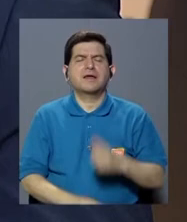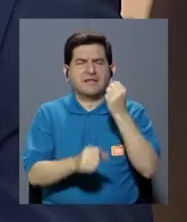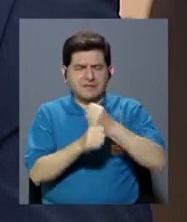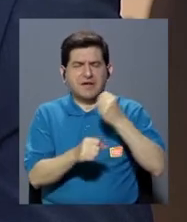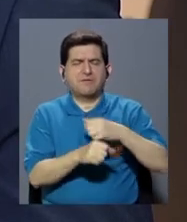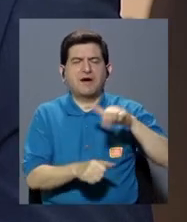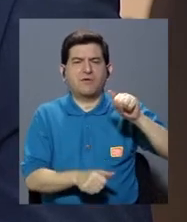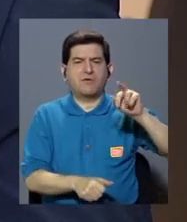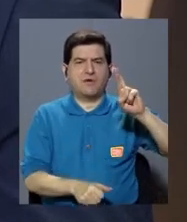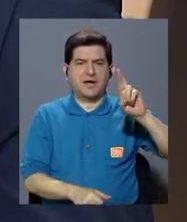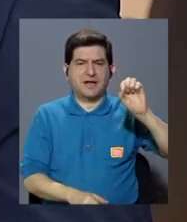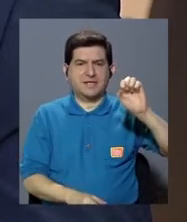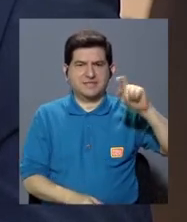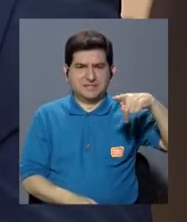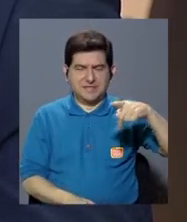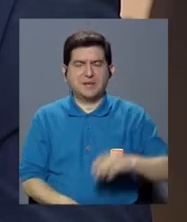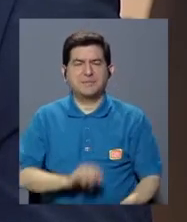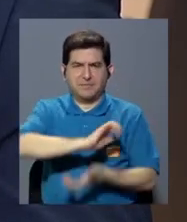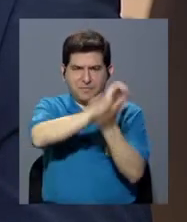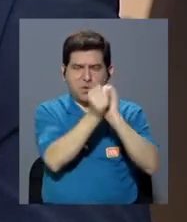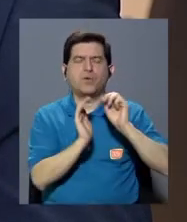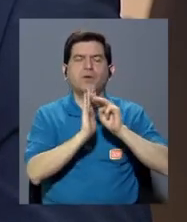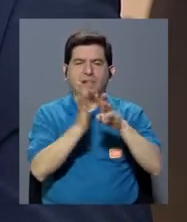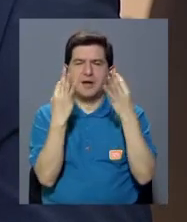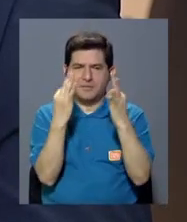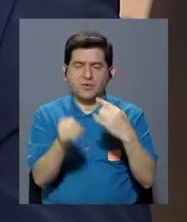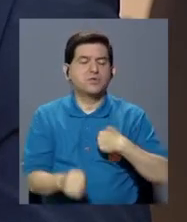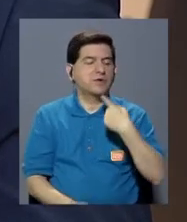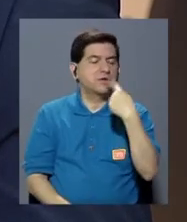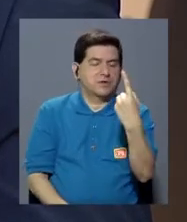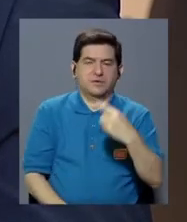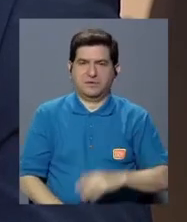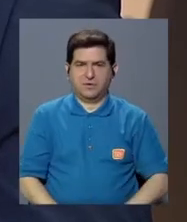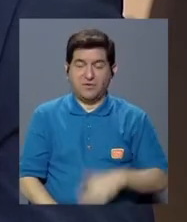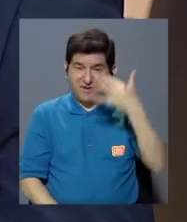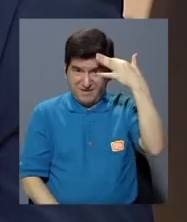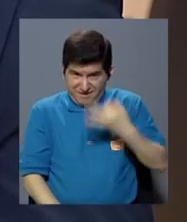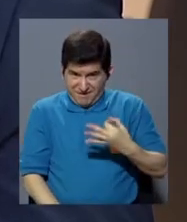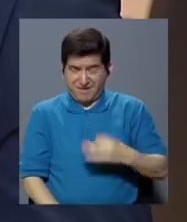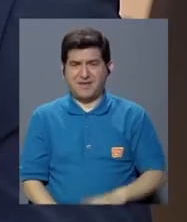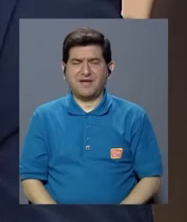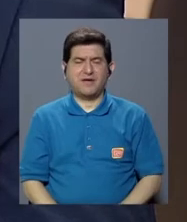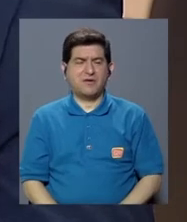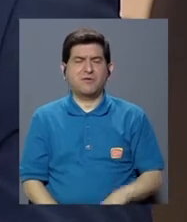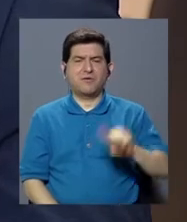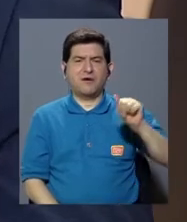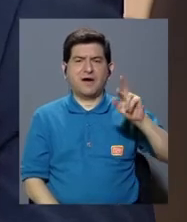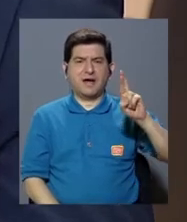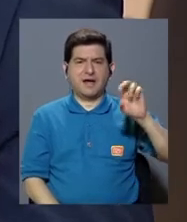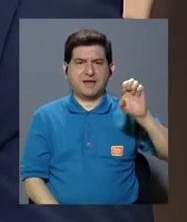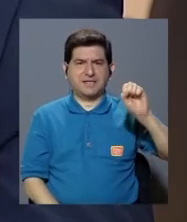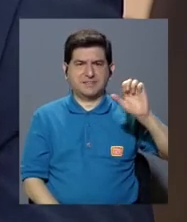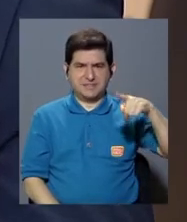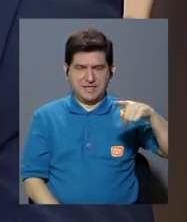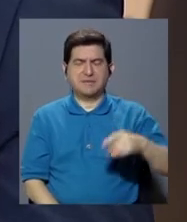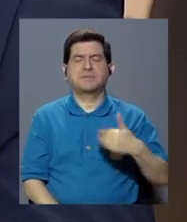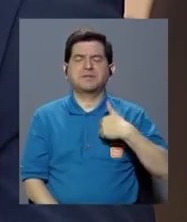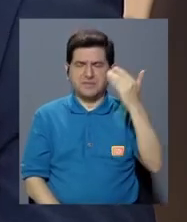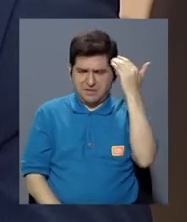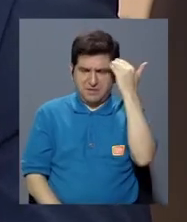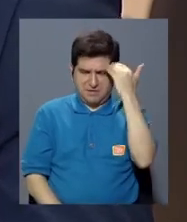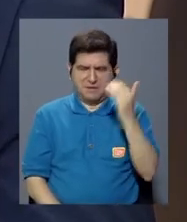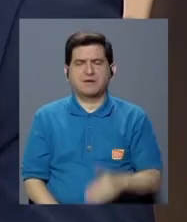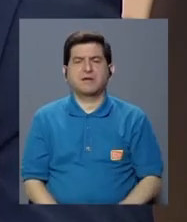de la ARECEP por el cambio de modelo en este sentido que estoy indicando. Creo que la ARECEP ha tenido conciencia